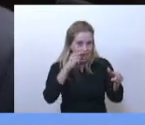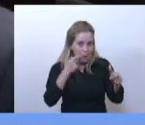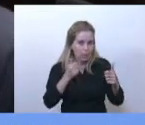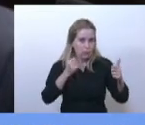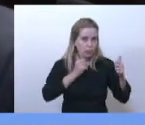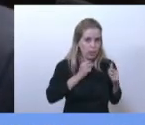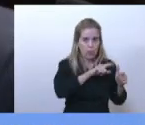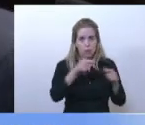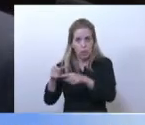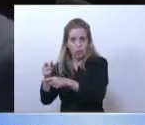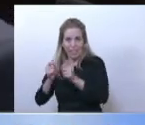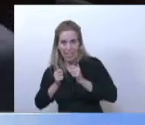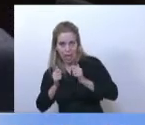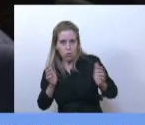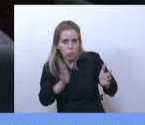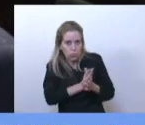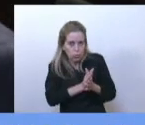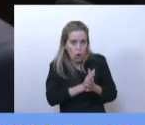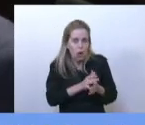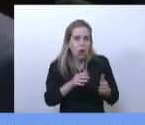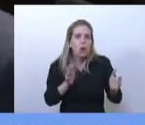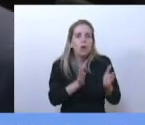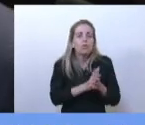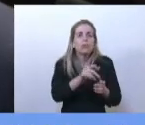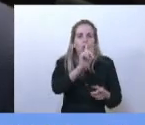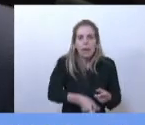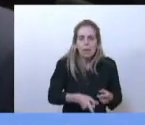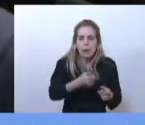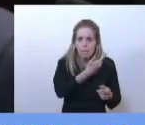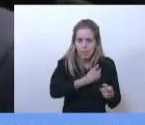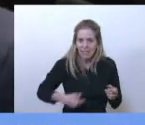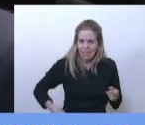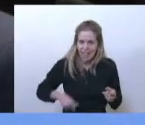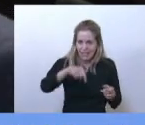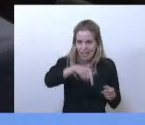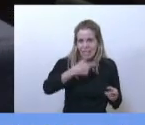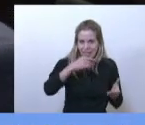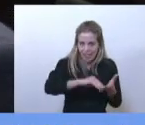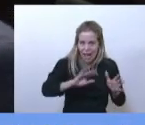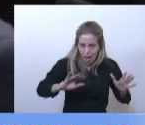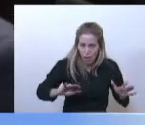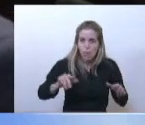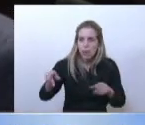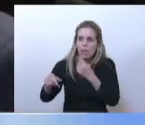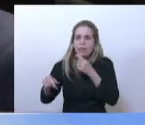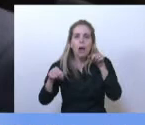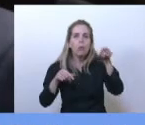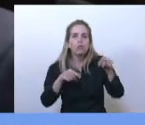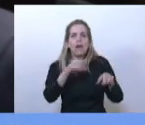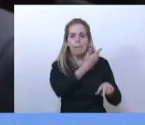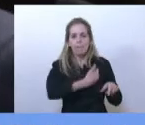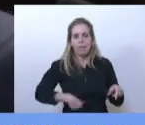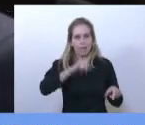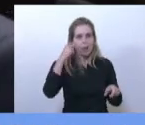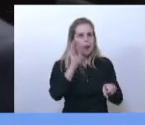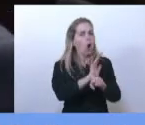opositora de este senado si a presidente alberto fernández usted es el comandante en la batalla somos